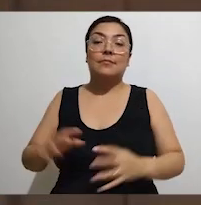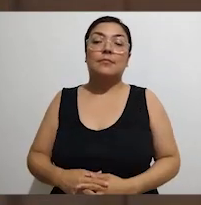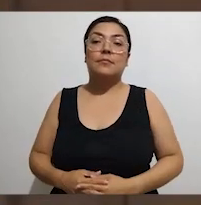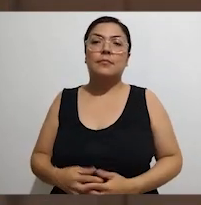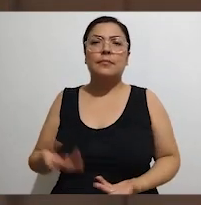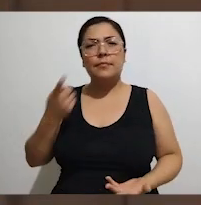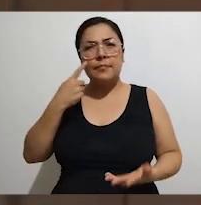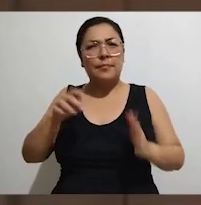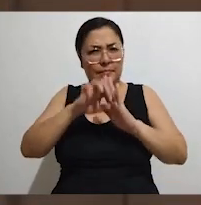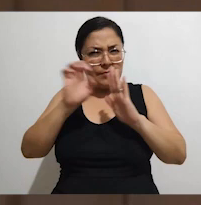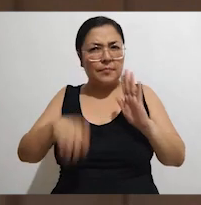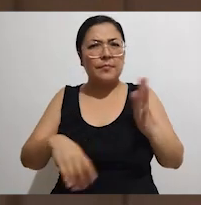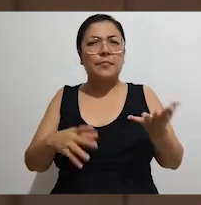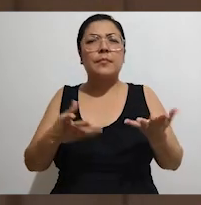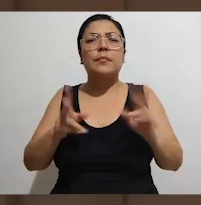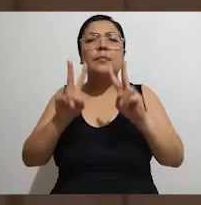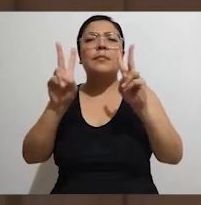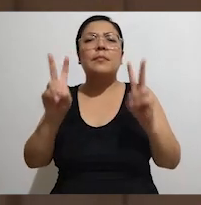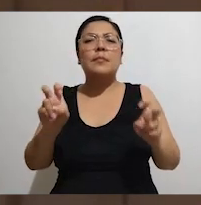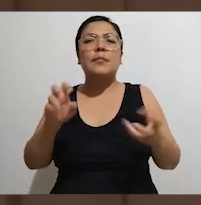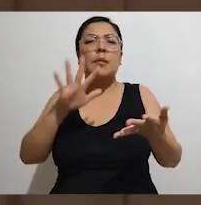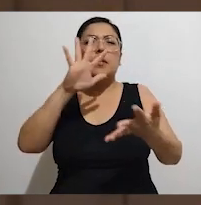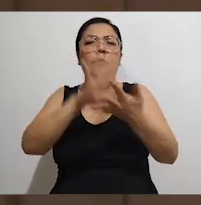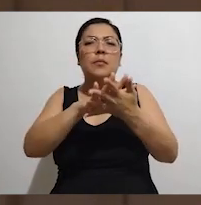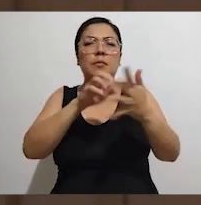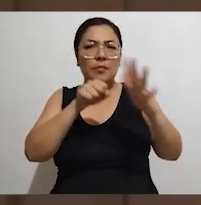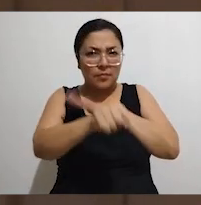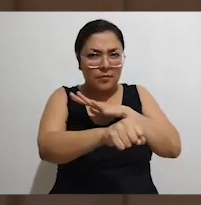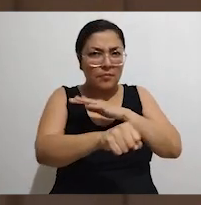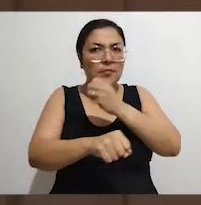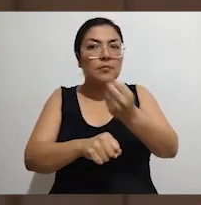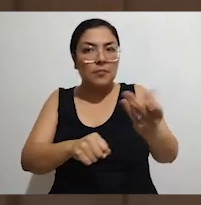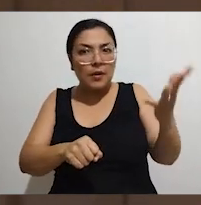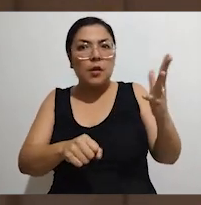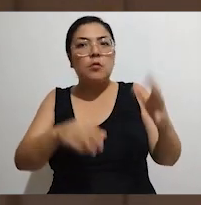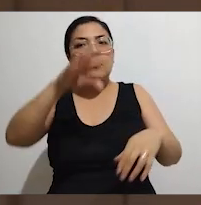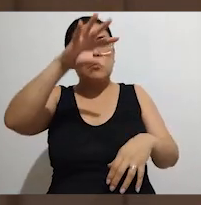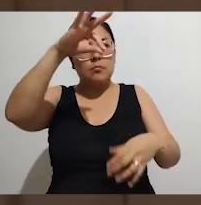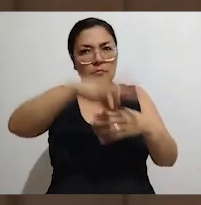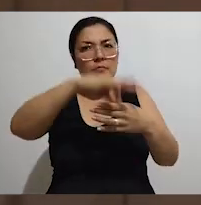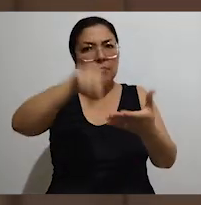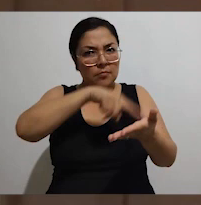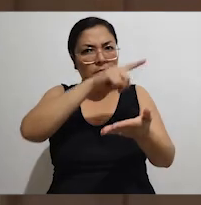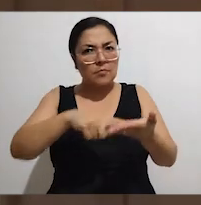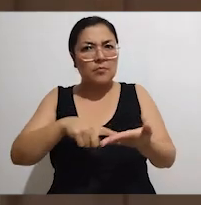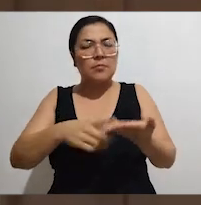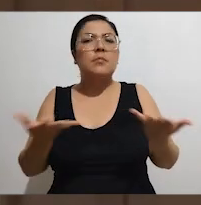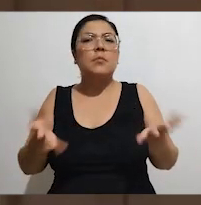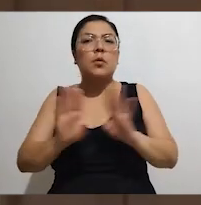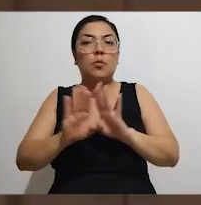tema, por ejemplo, de voto en prisión preventiva, donde 12 personas que están esperando sentencia en